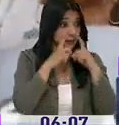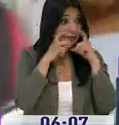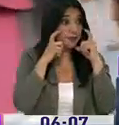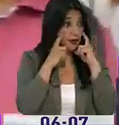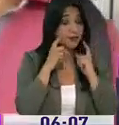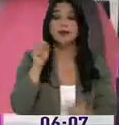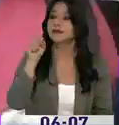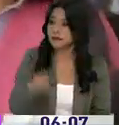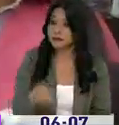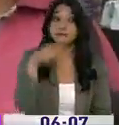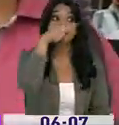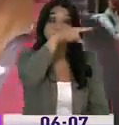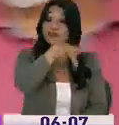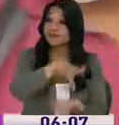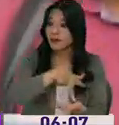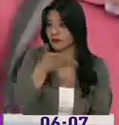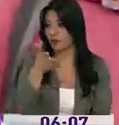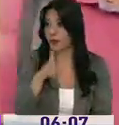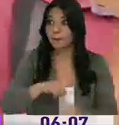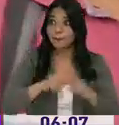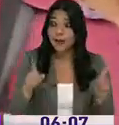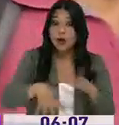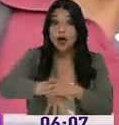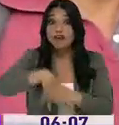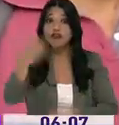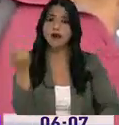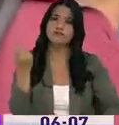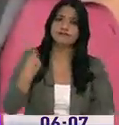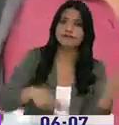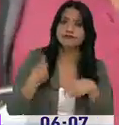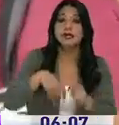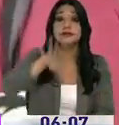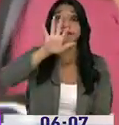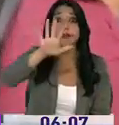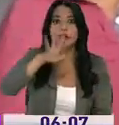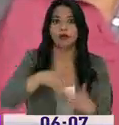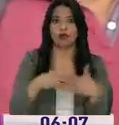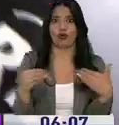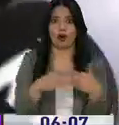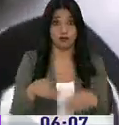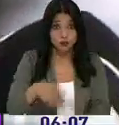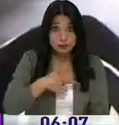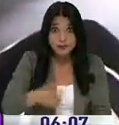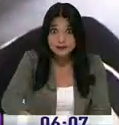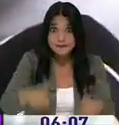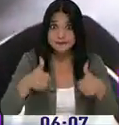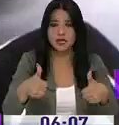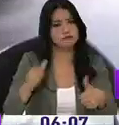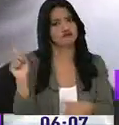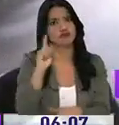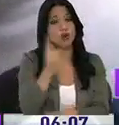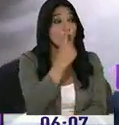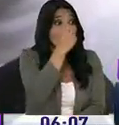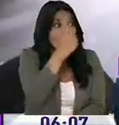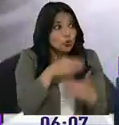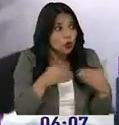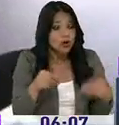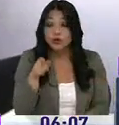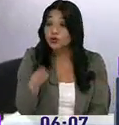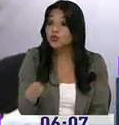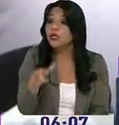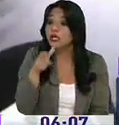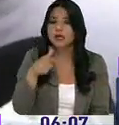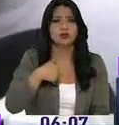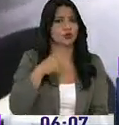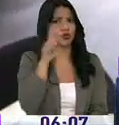no hay mascarillas. Pero mire cómo lo andan vendiendo acá afuera. $5 ¿Usted cree que eso está bien? A dólar la vendo. ¿Quién? ¿Usted? ¿Quién? Yo